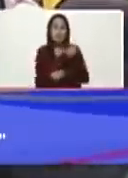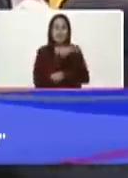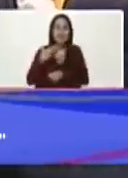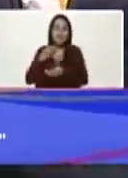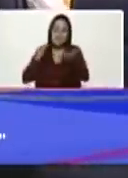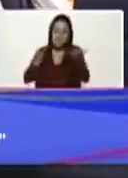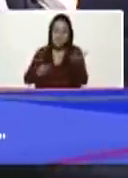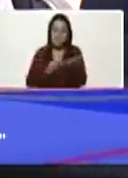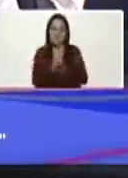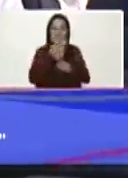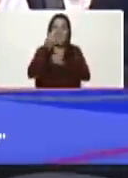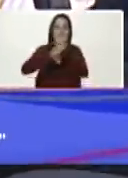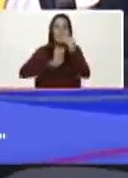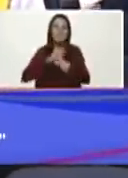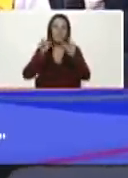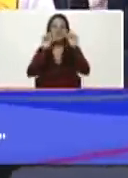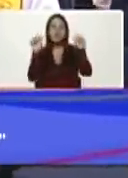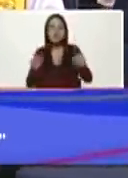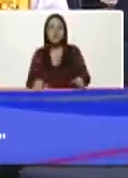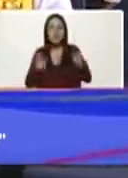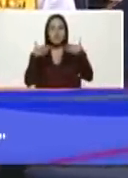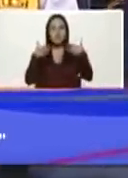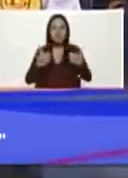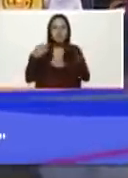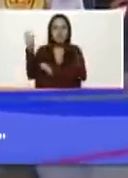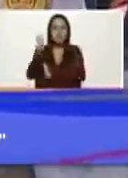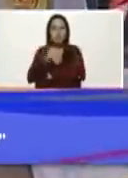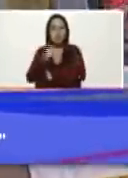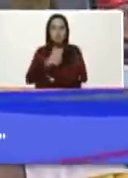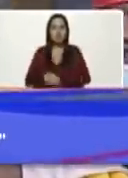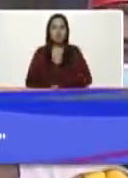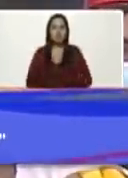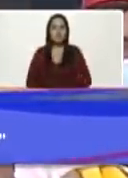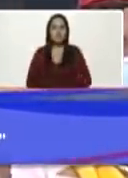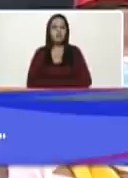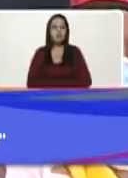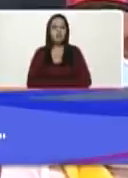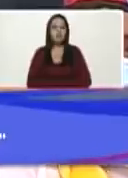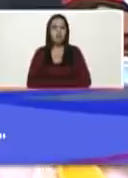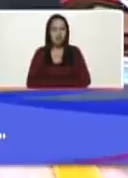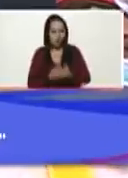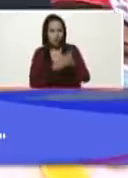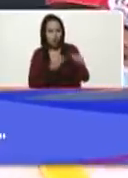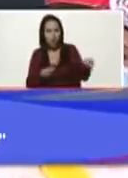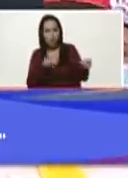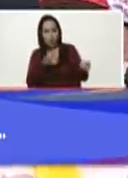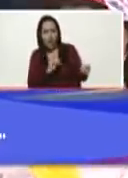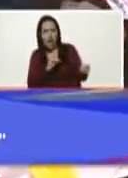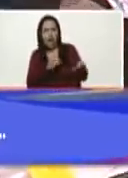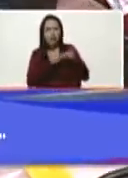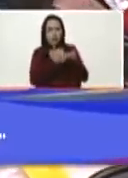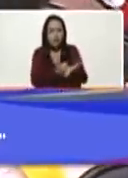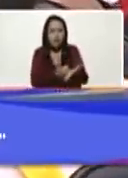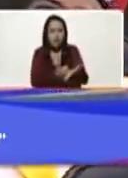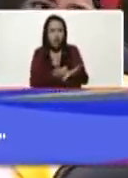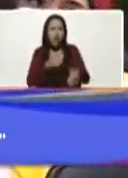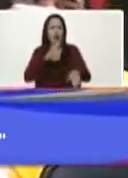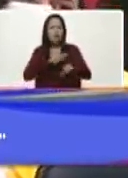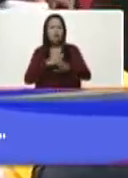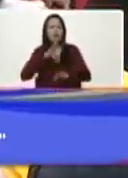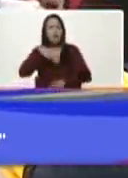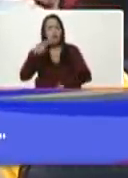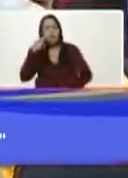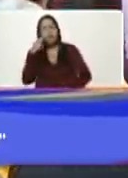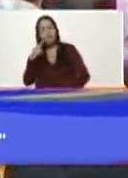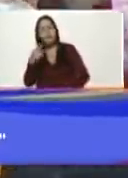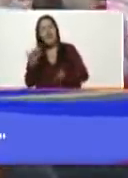seguir construyendo el sistema de salud que necesitamos. Pero todo esto valdrá la pena, ya que veremos muestras de